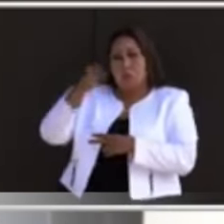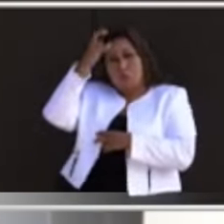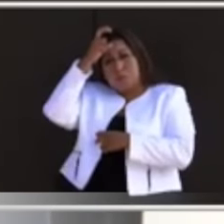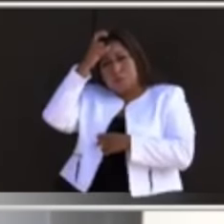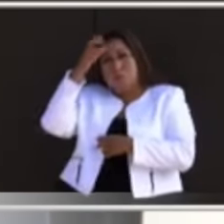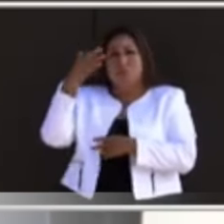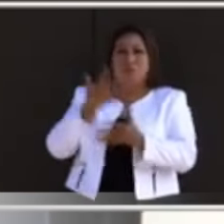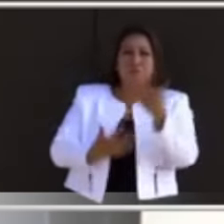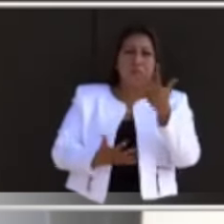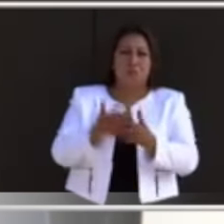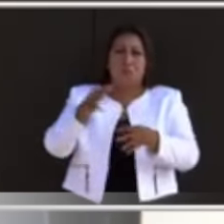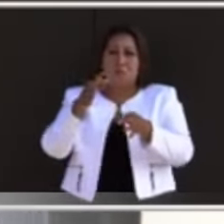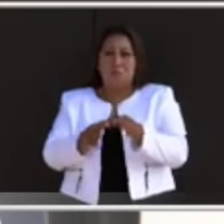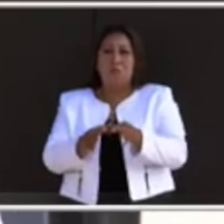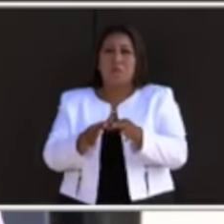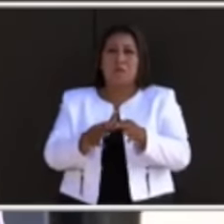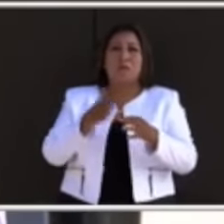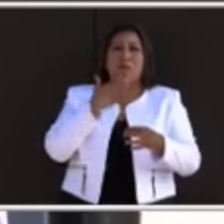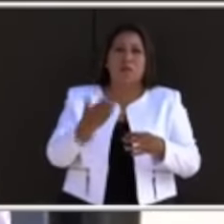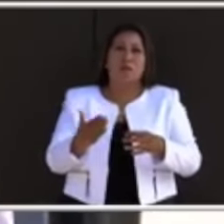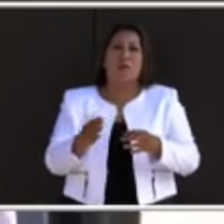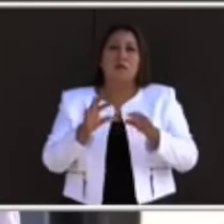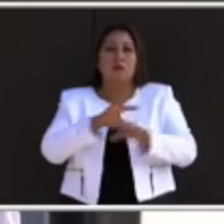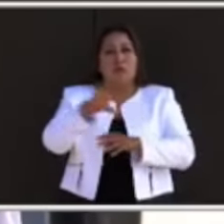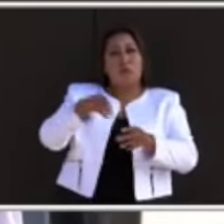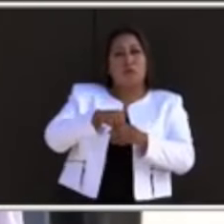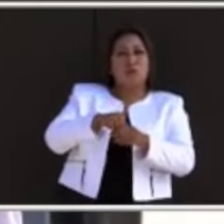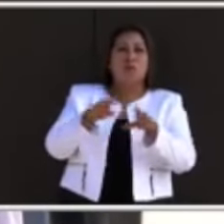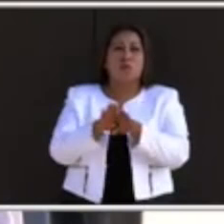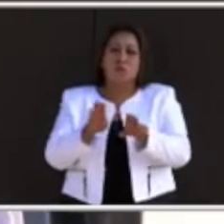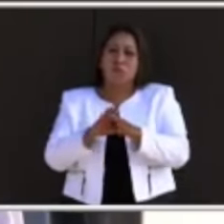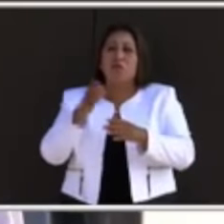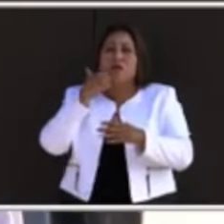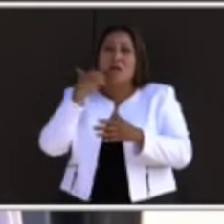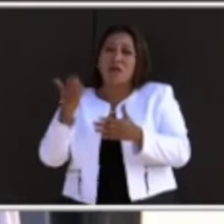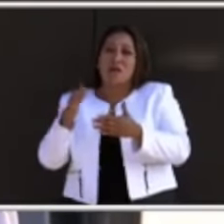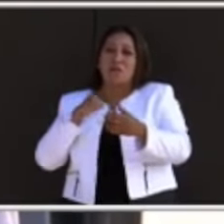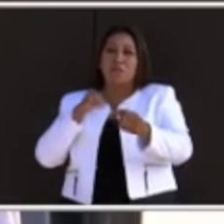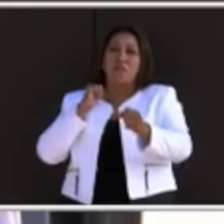y el conocimiento suficiente para enfrentar el reto de gobernar Veracruz.